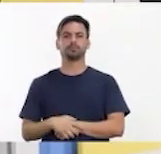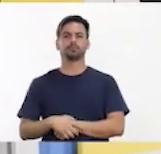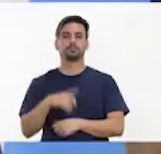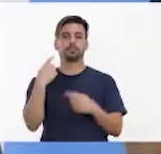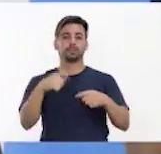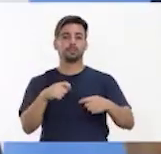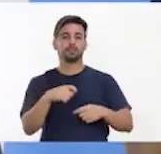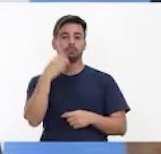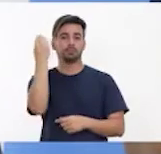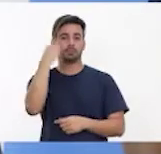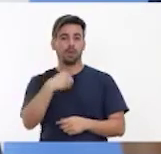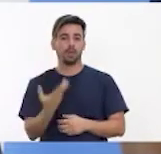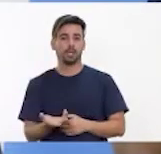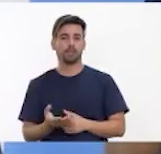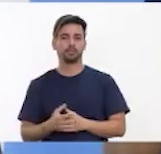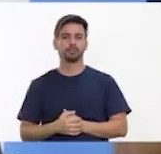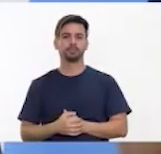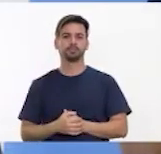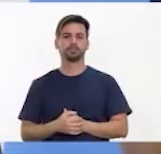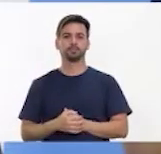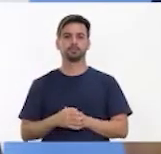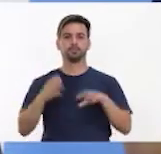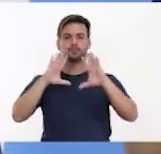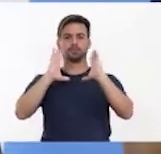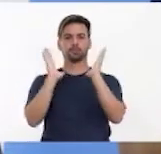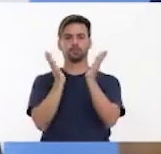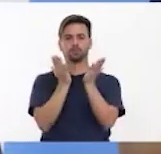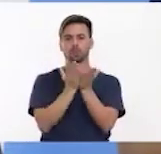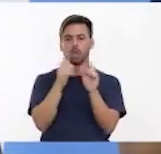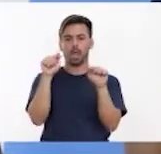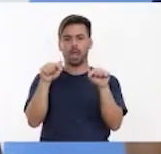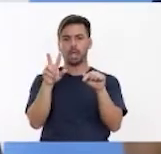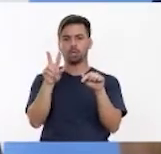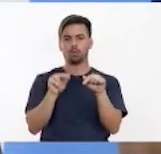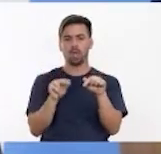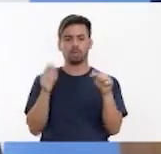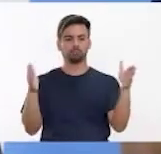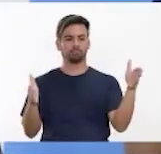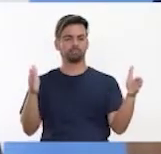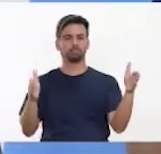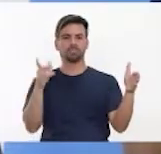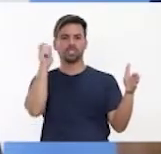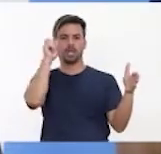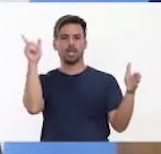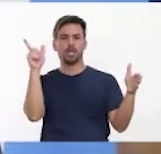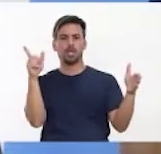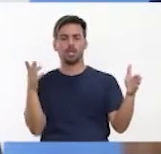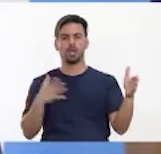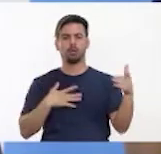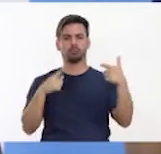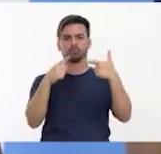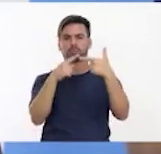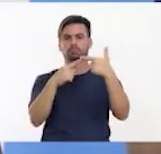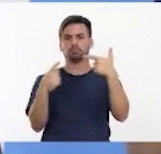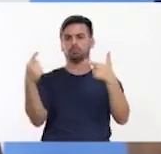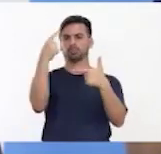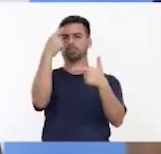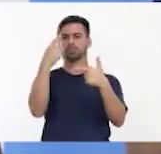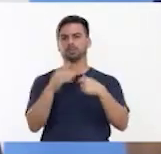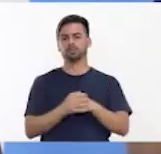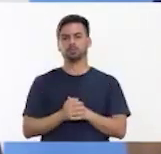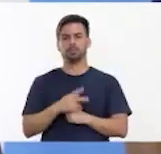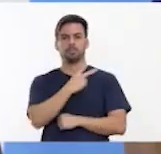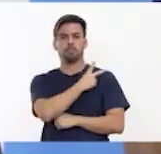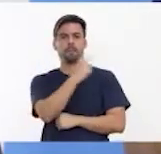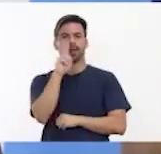cuenta que en todo este contexto, la claridad de las ideas, de los principios, de los valores que se defienden en nuestra